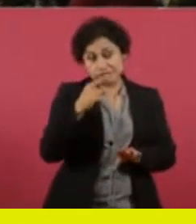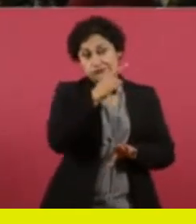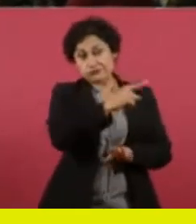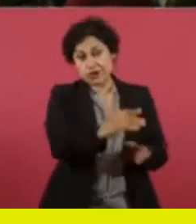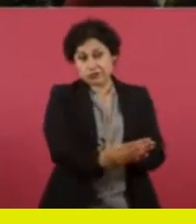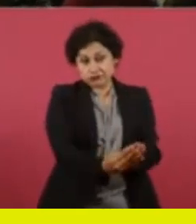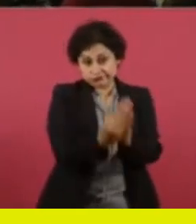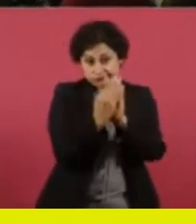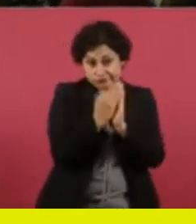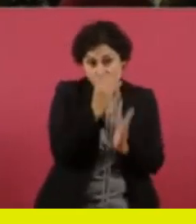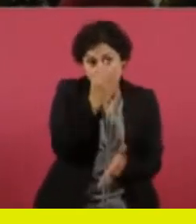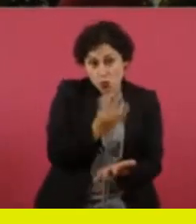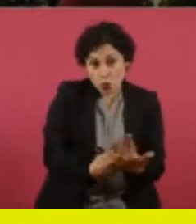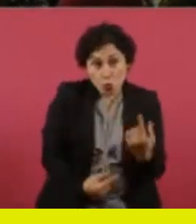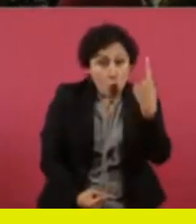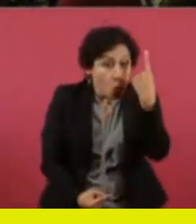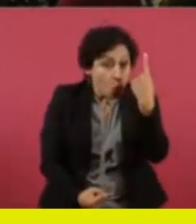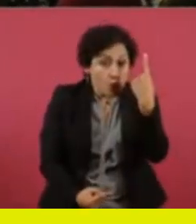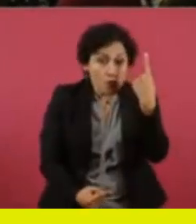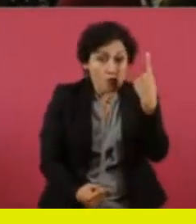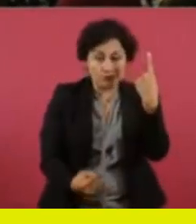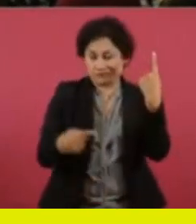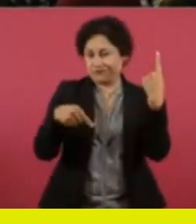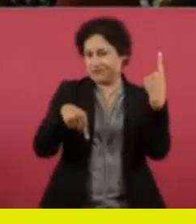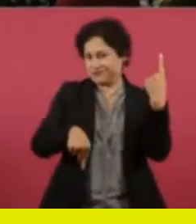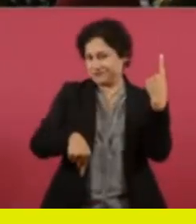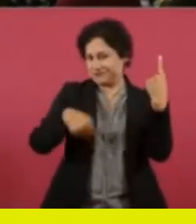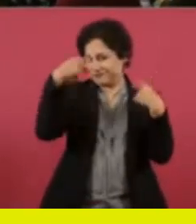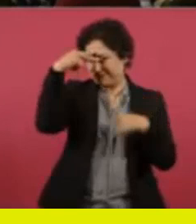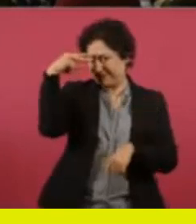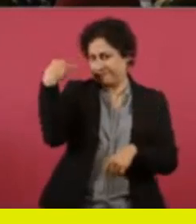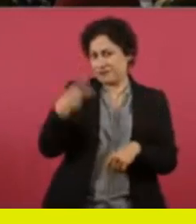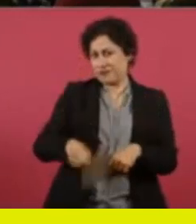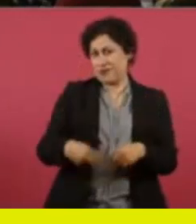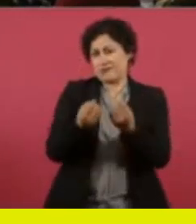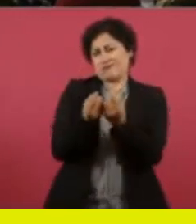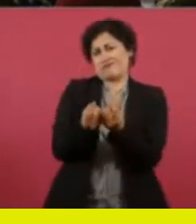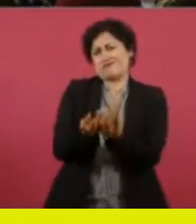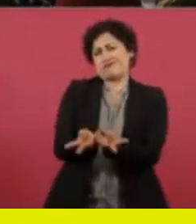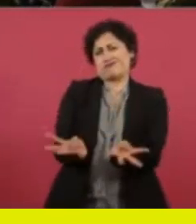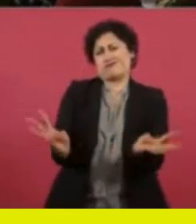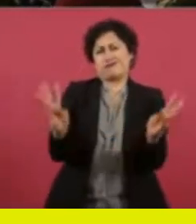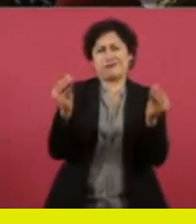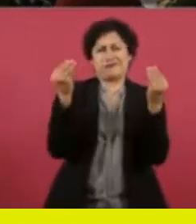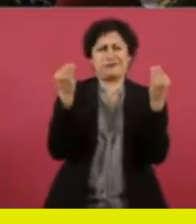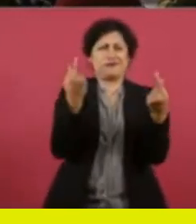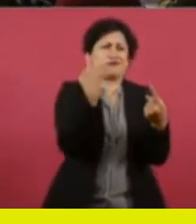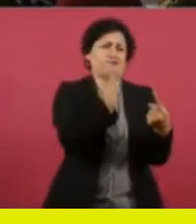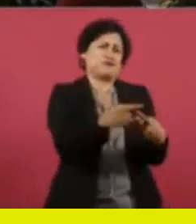¿Eh? Sí, aquí hay de todo, pues.